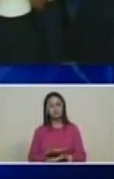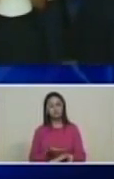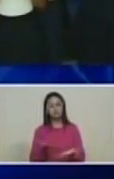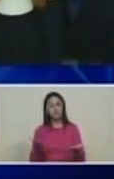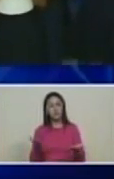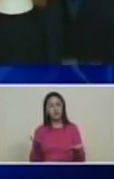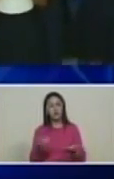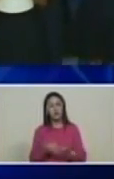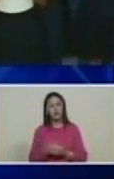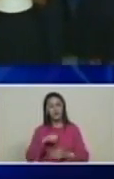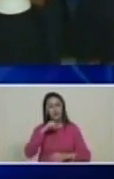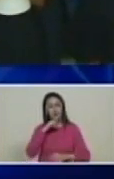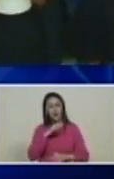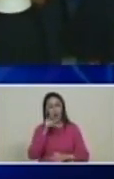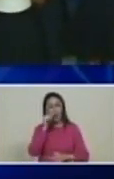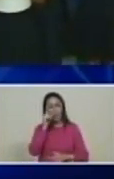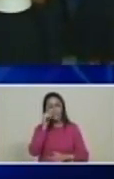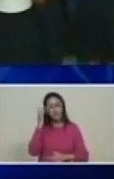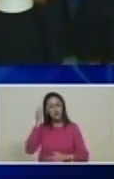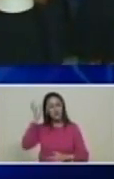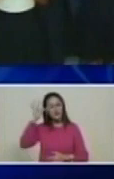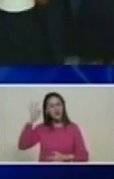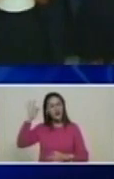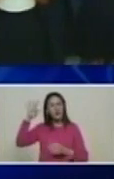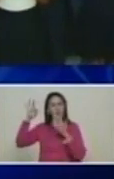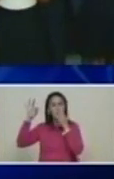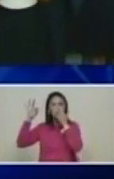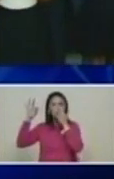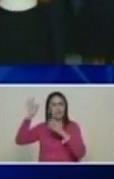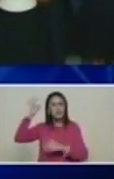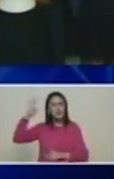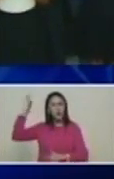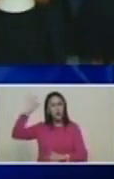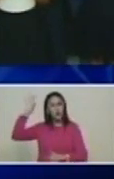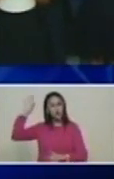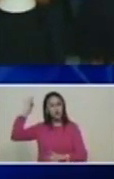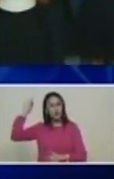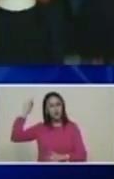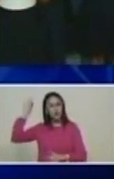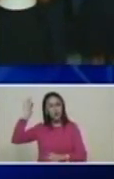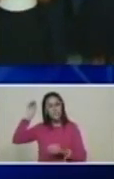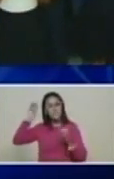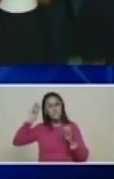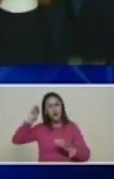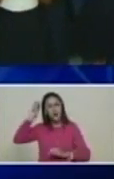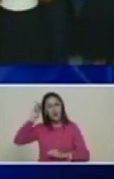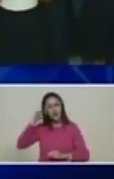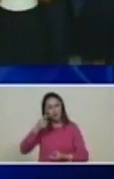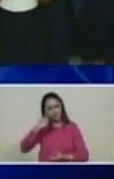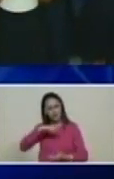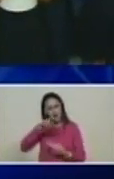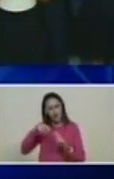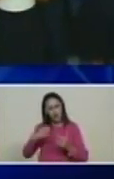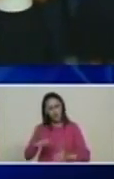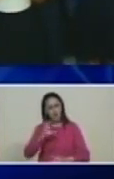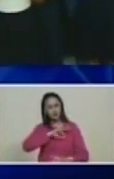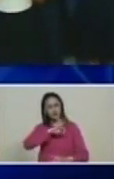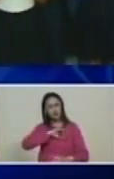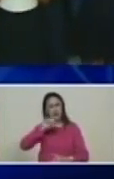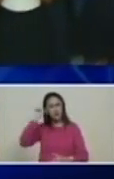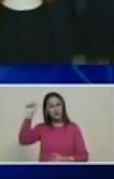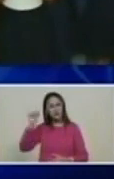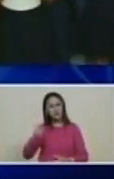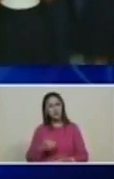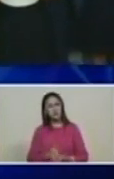de Caracas, el gran maestro del Libertador y el gran maestro de todos los tiempos de los que somos revolucionarios y socialistas. Yo